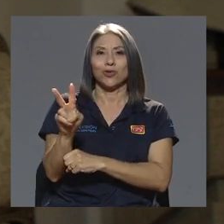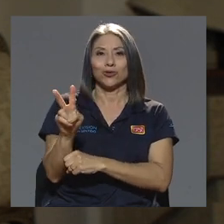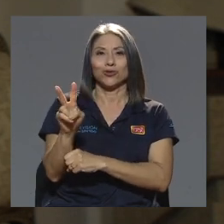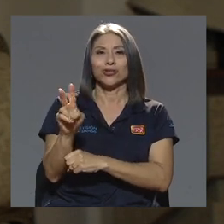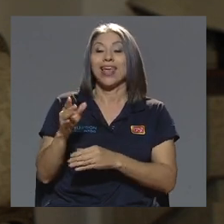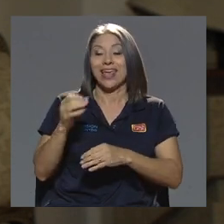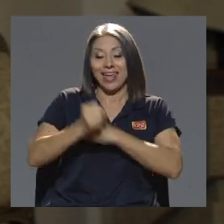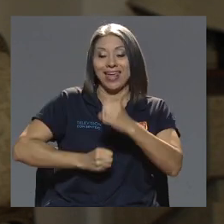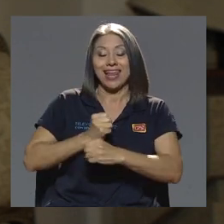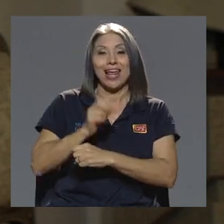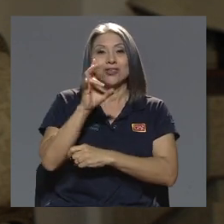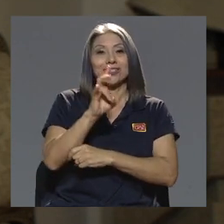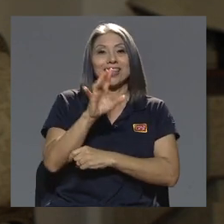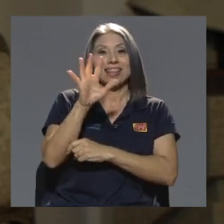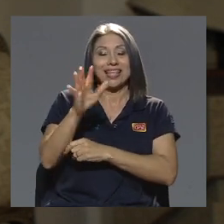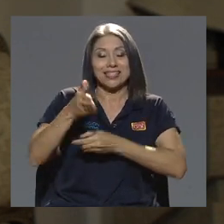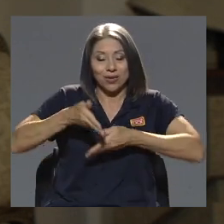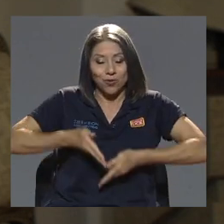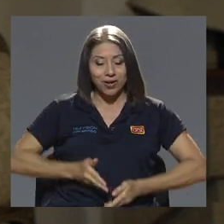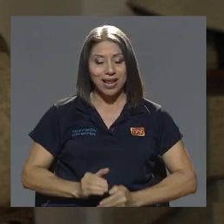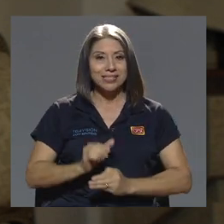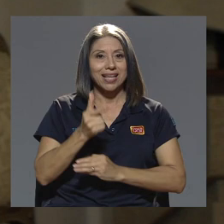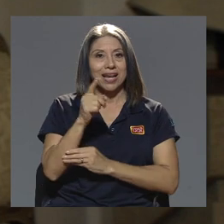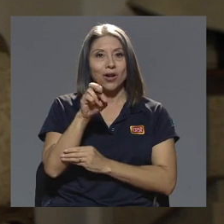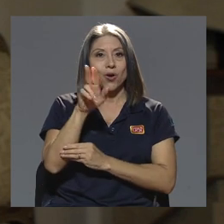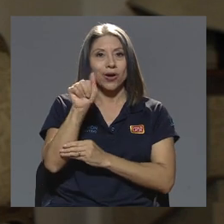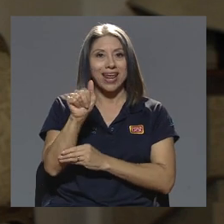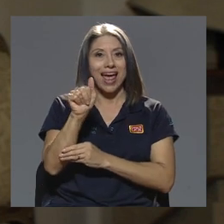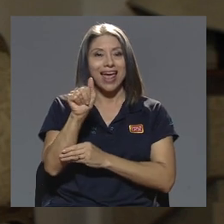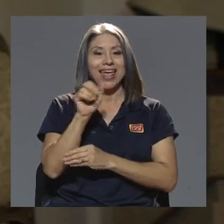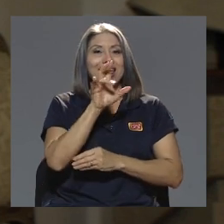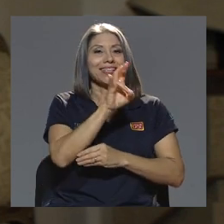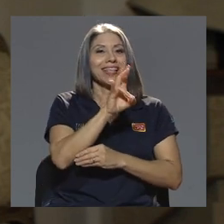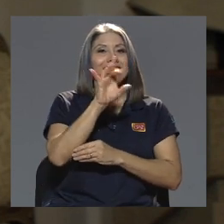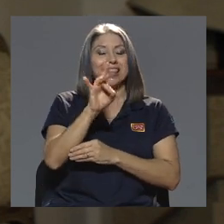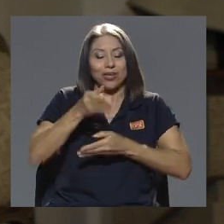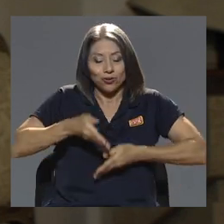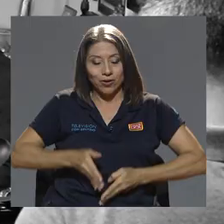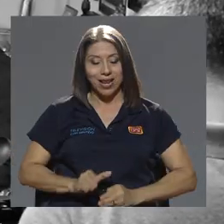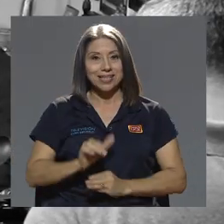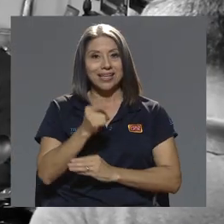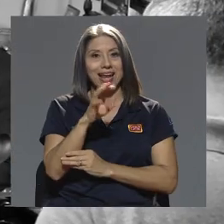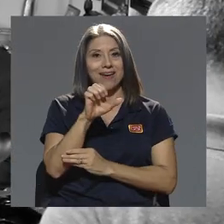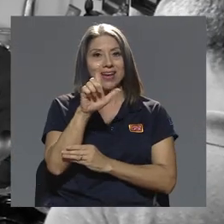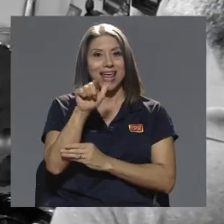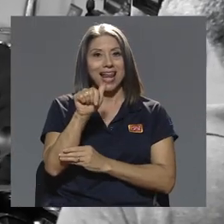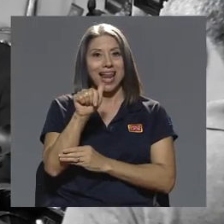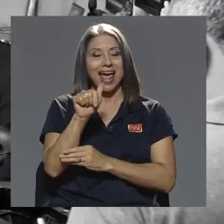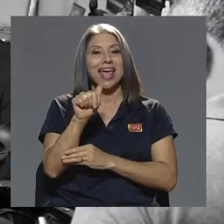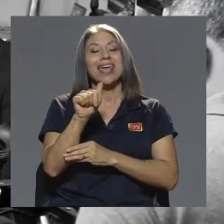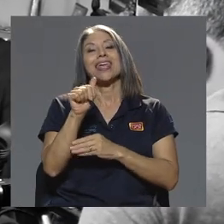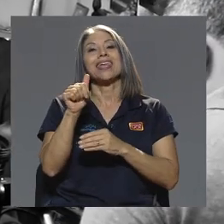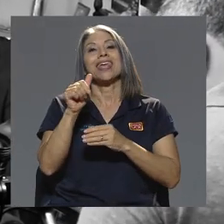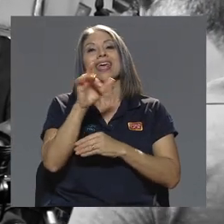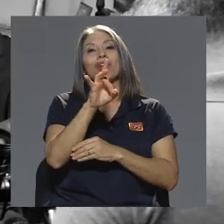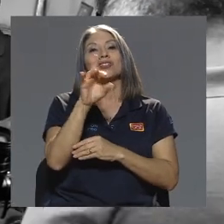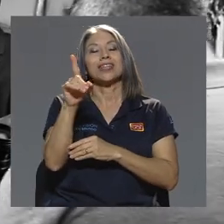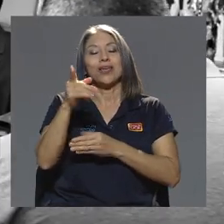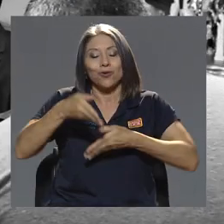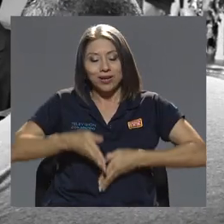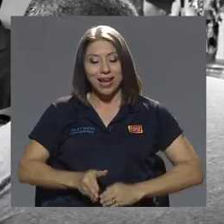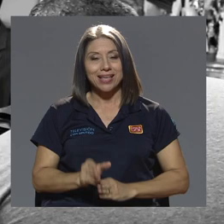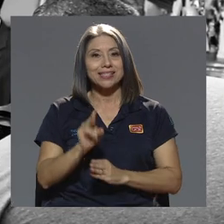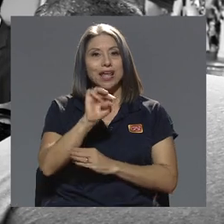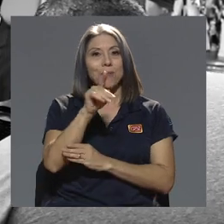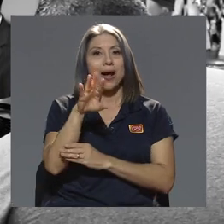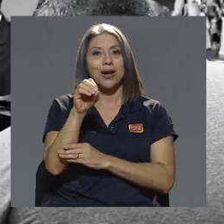75 Gloria, en el 78 Gabriela, y en el 81 Marco Antonio. Así es. Cada tres años. Bien espaciaditos, cuando ya no había